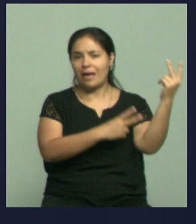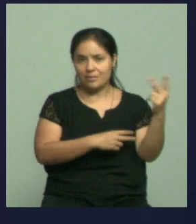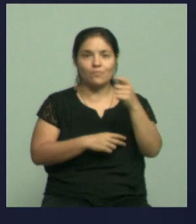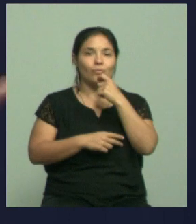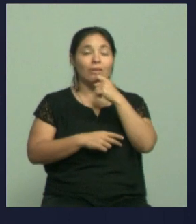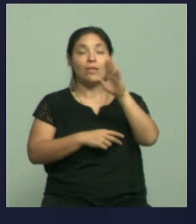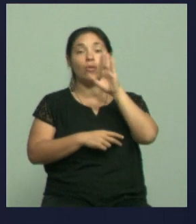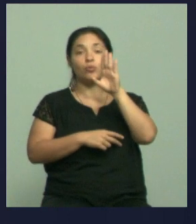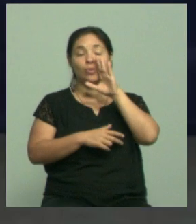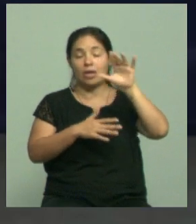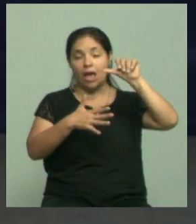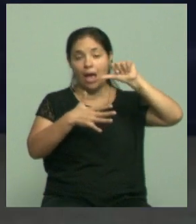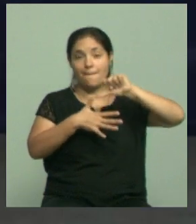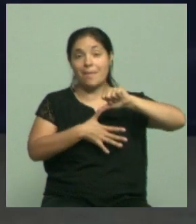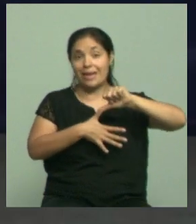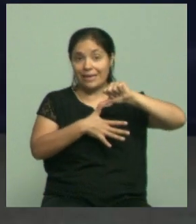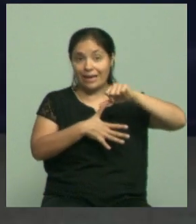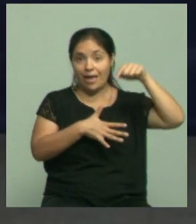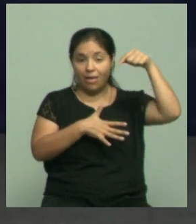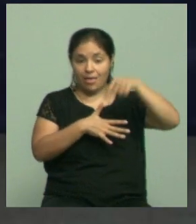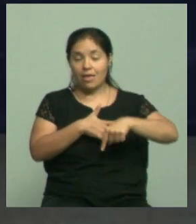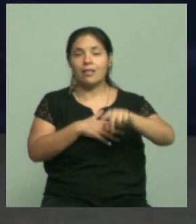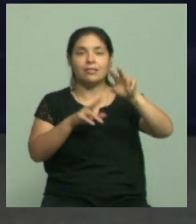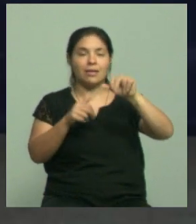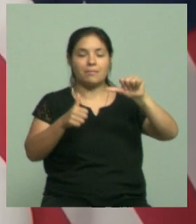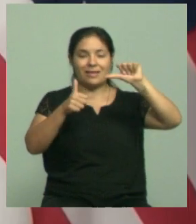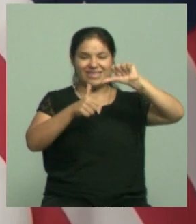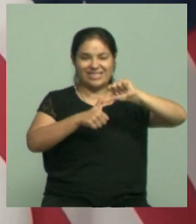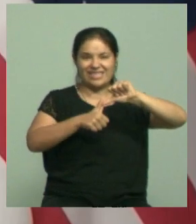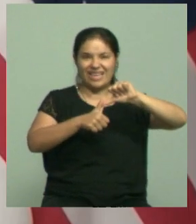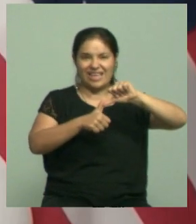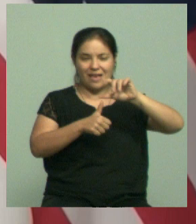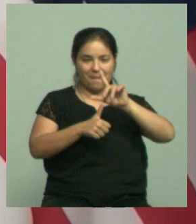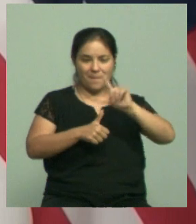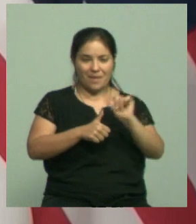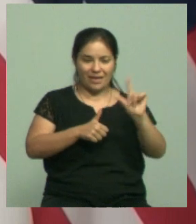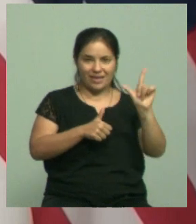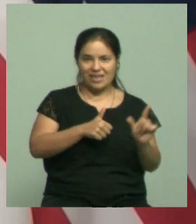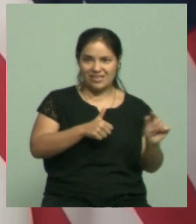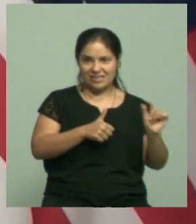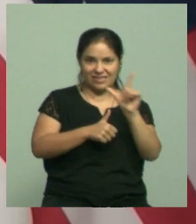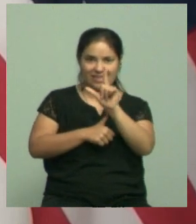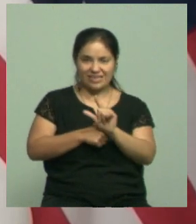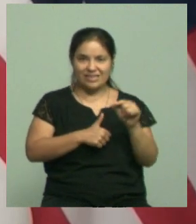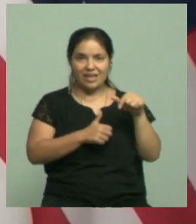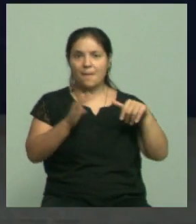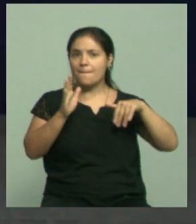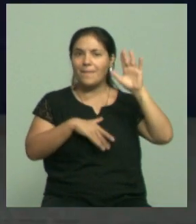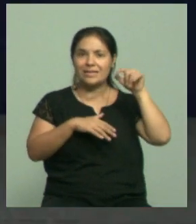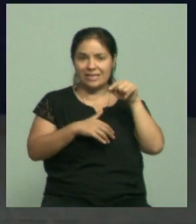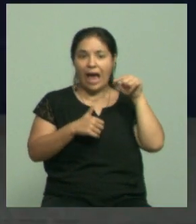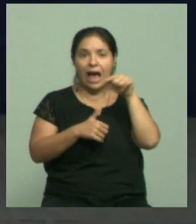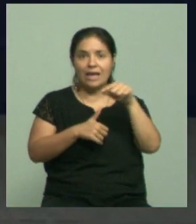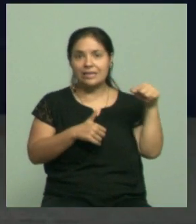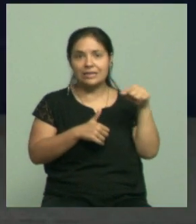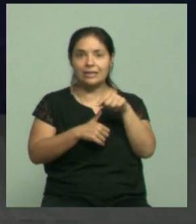Unidos se hablaba de América Latina, se hablaba de los países de Centroamérica y algunos países caribeños, que son los principales puntos a partir de